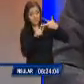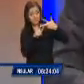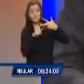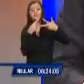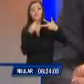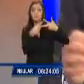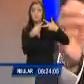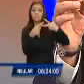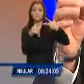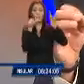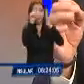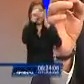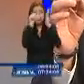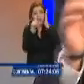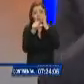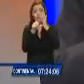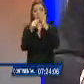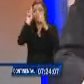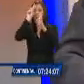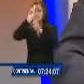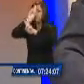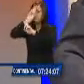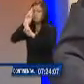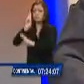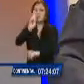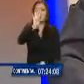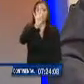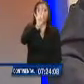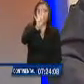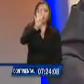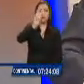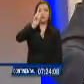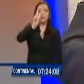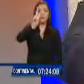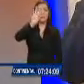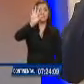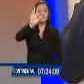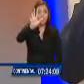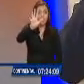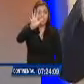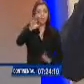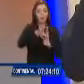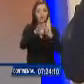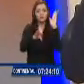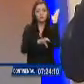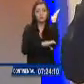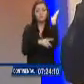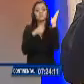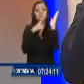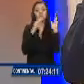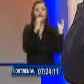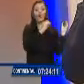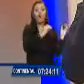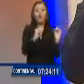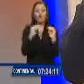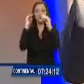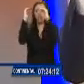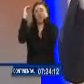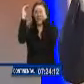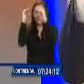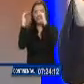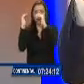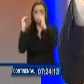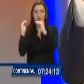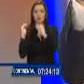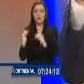al mandato del artículo 425 de la Constitución, Carlos, que habla del orden jerárquico de la aplicación